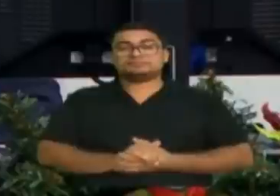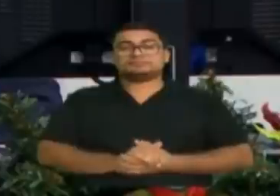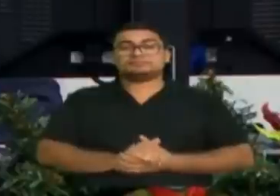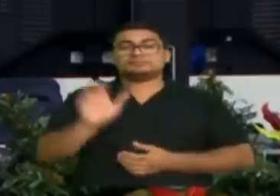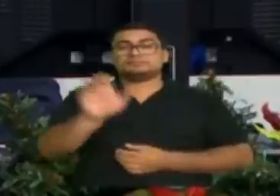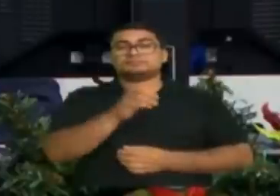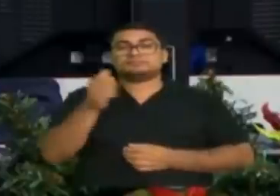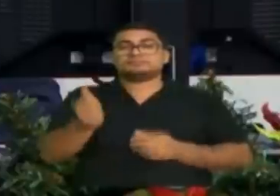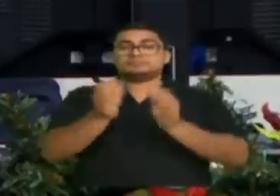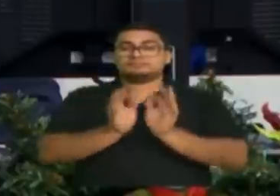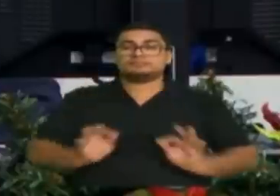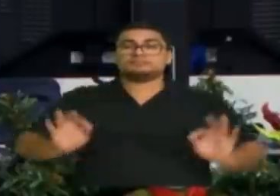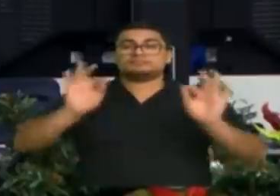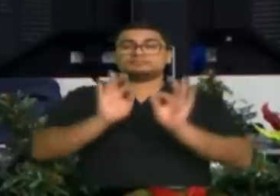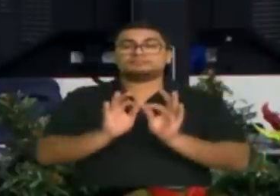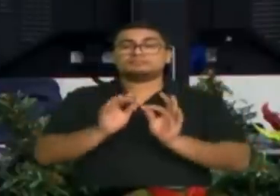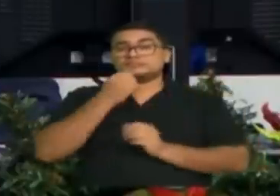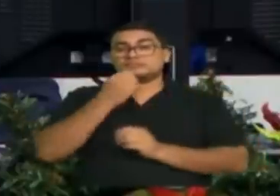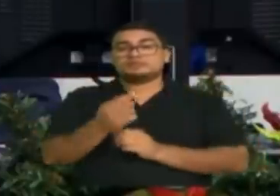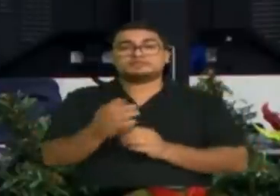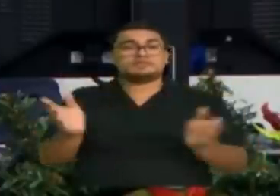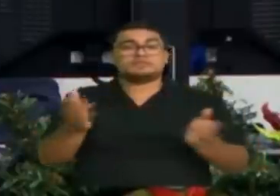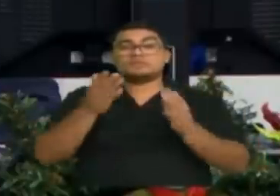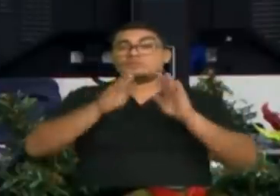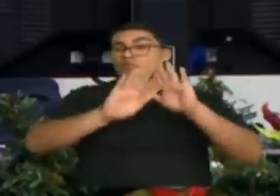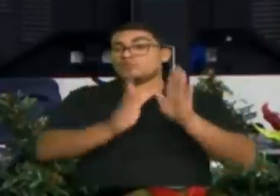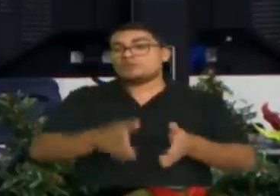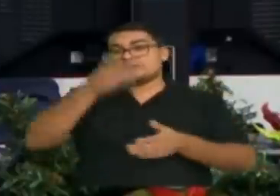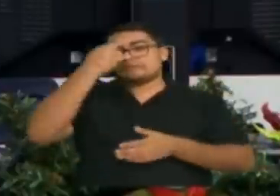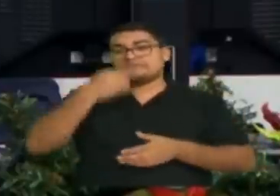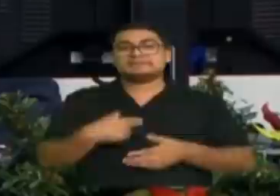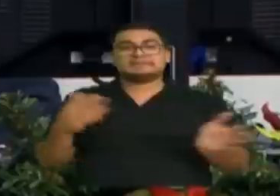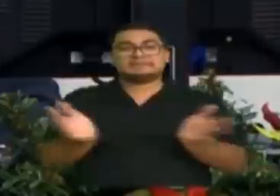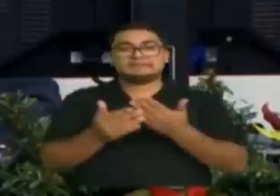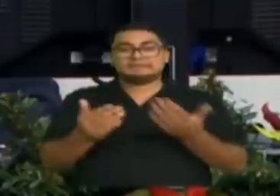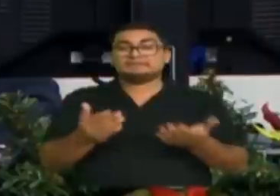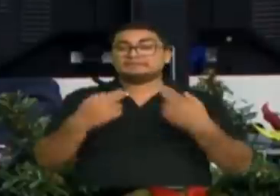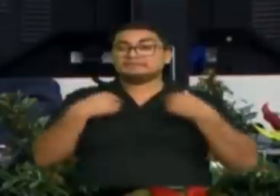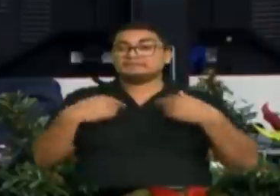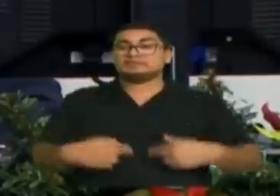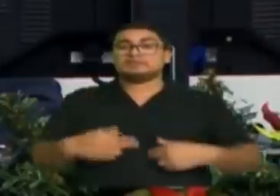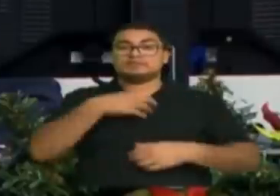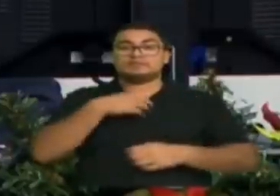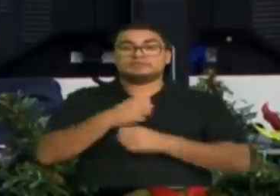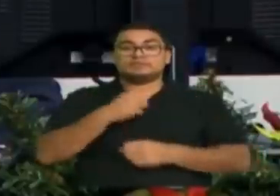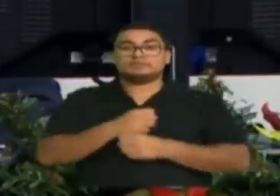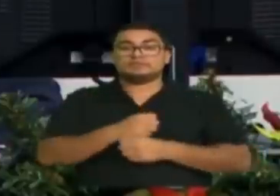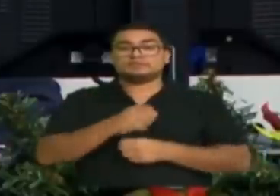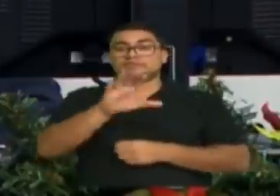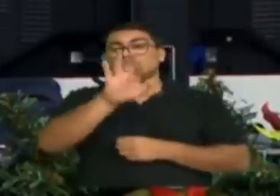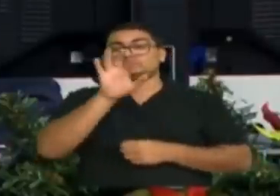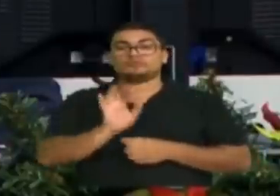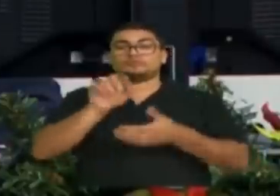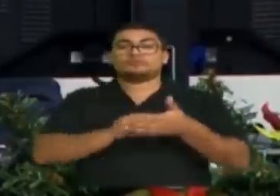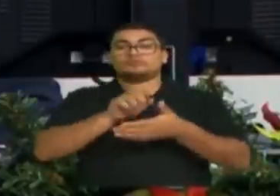Otro elemento fundamental del incumplimiento de su responsabilidad social y humana como funcionaria electa a través